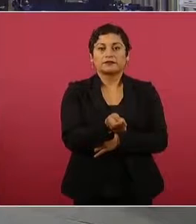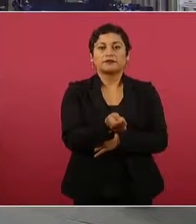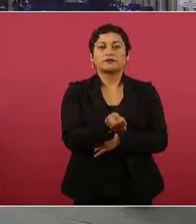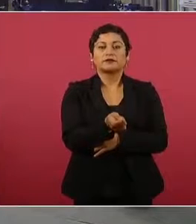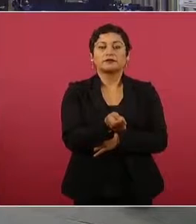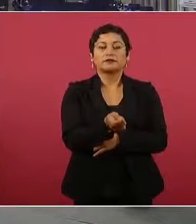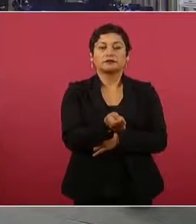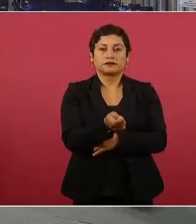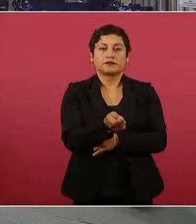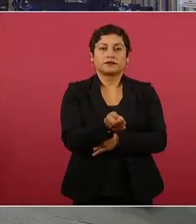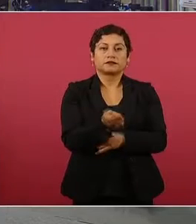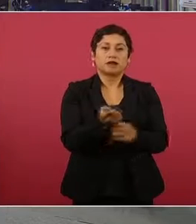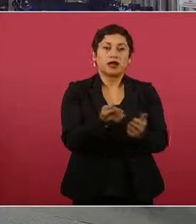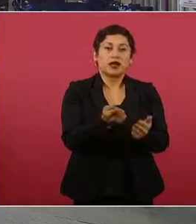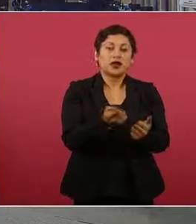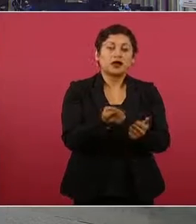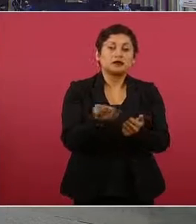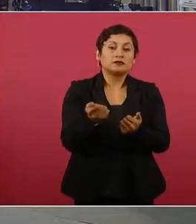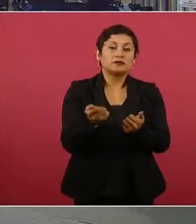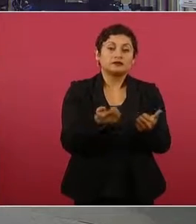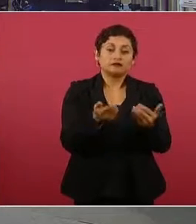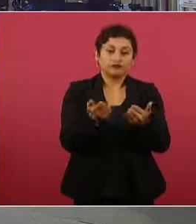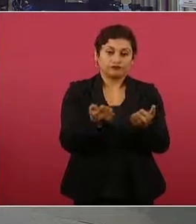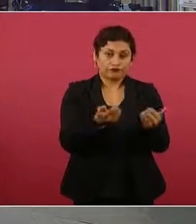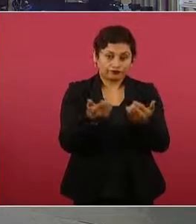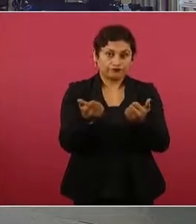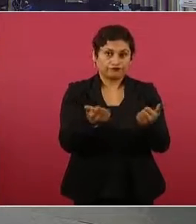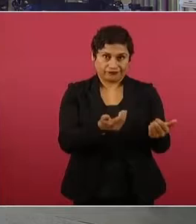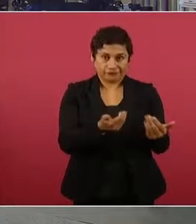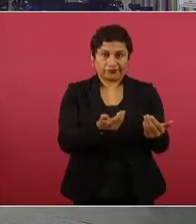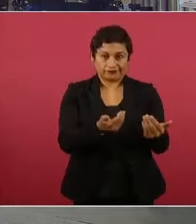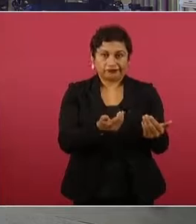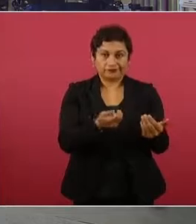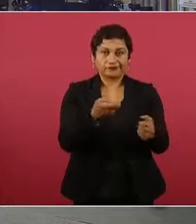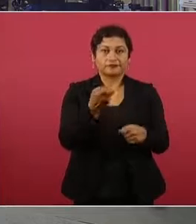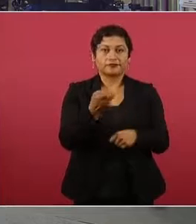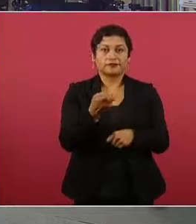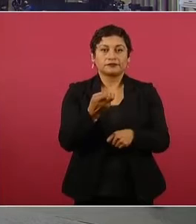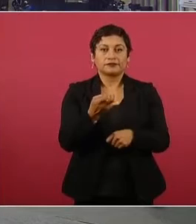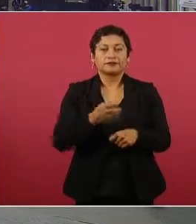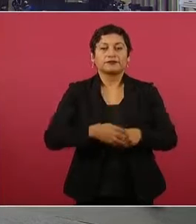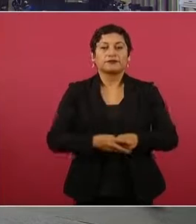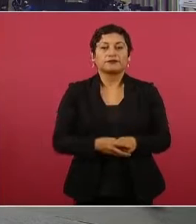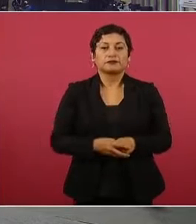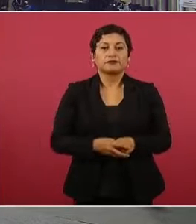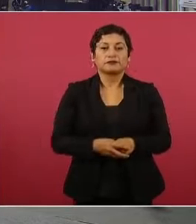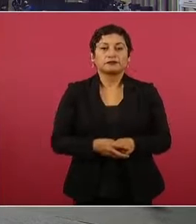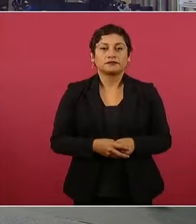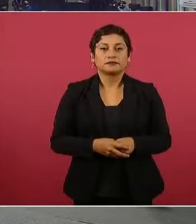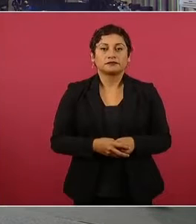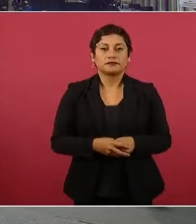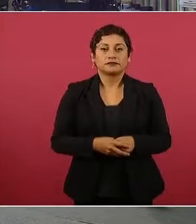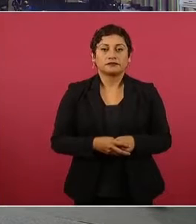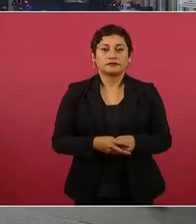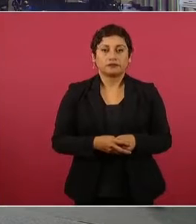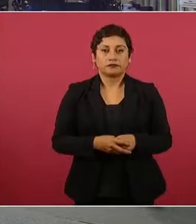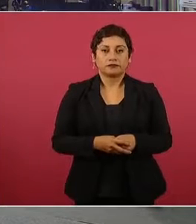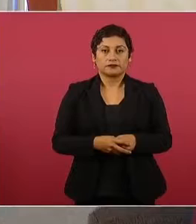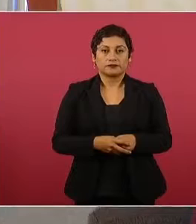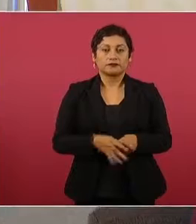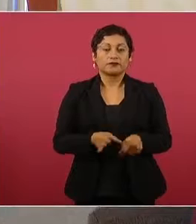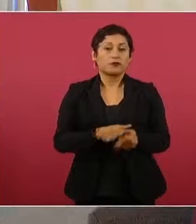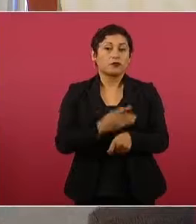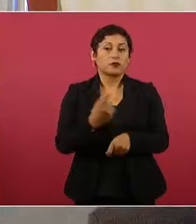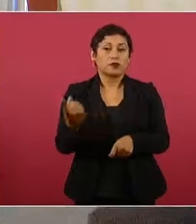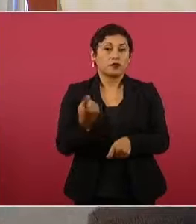de importaciones a partir de que están